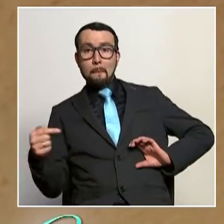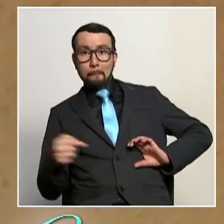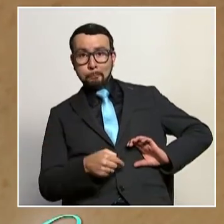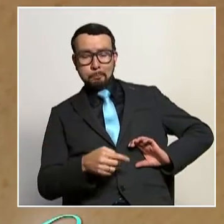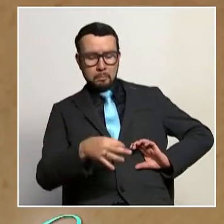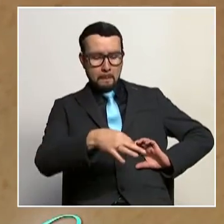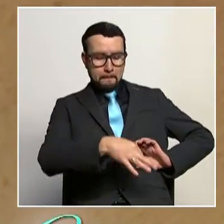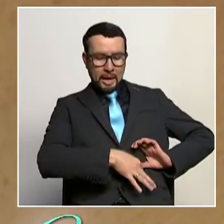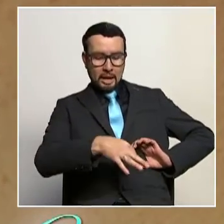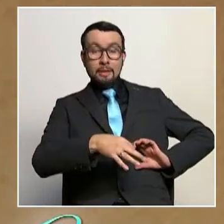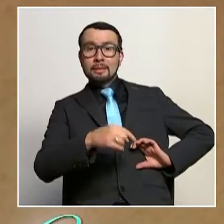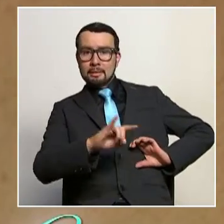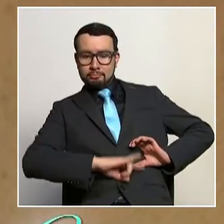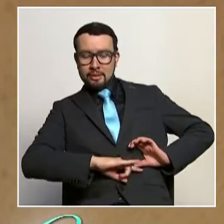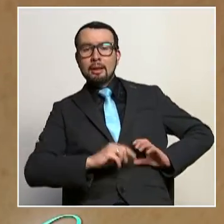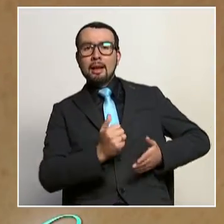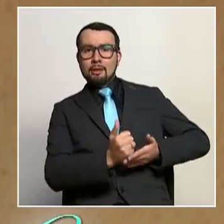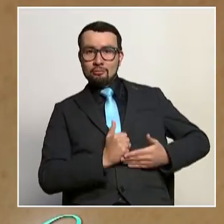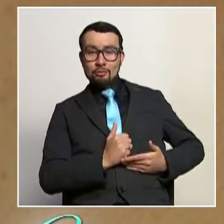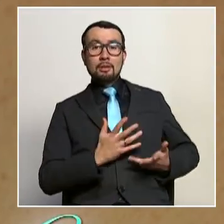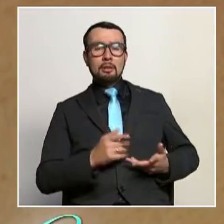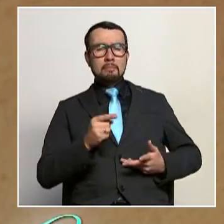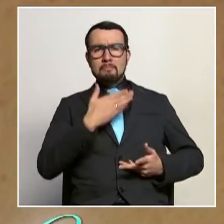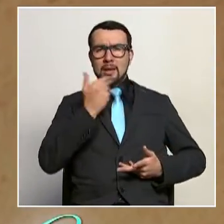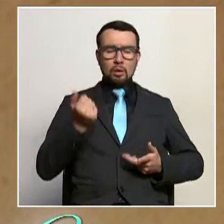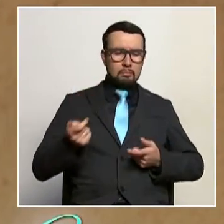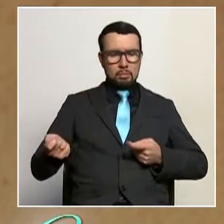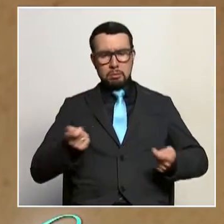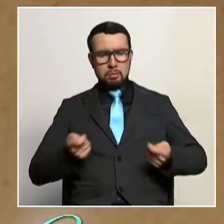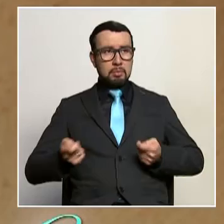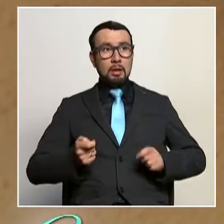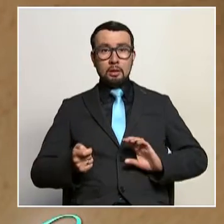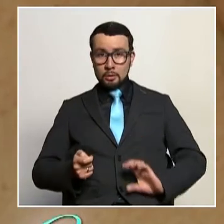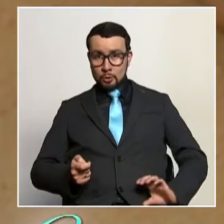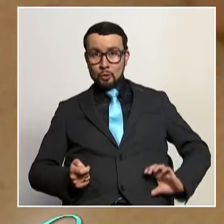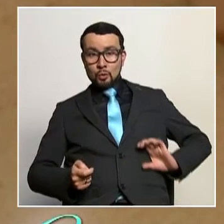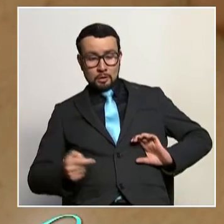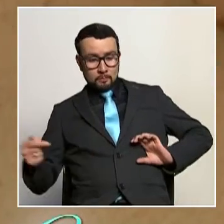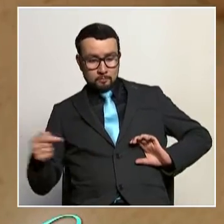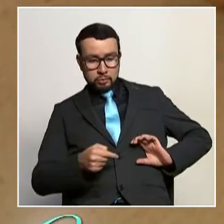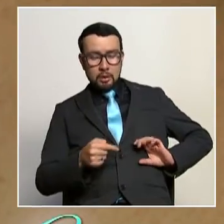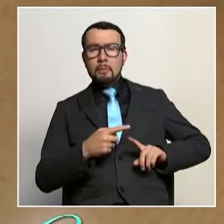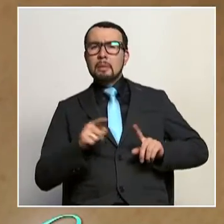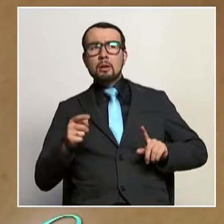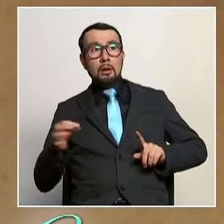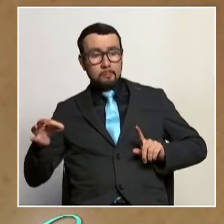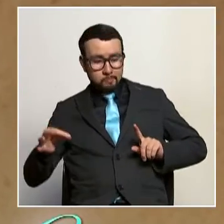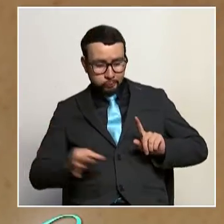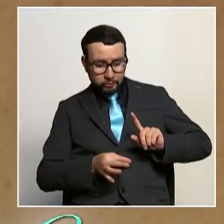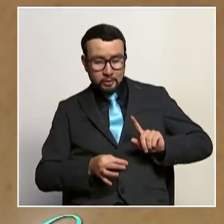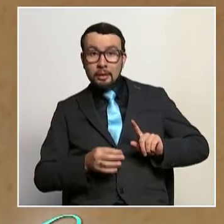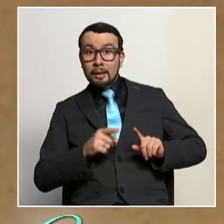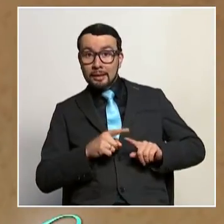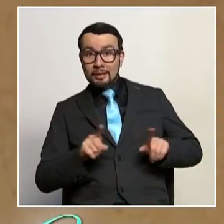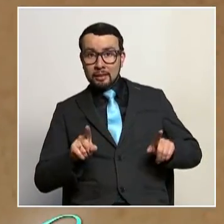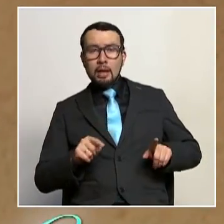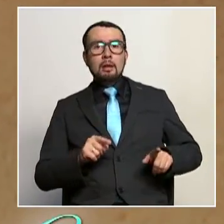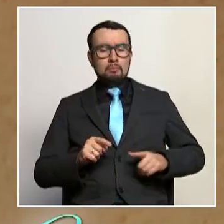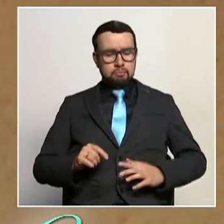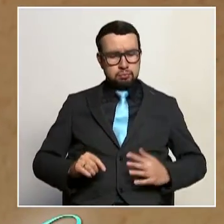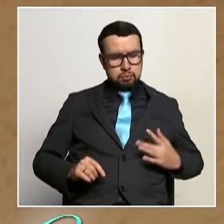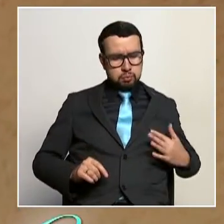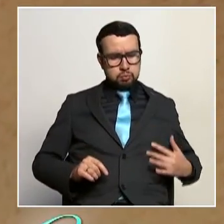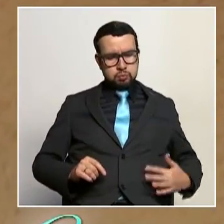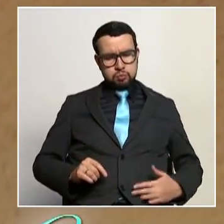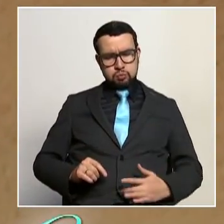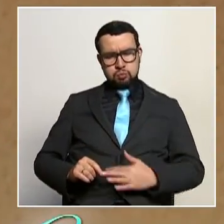Entonces tiene funciones para mejorar la estructura del colon, pero al colocarlo en esta forma es capaz de movilizar todo esto y